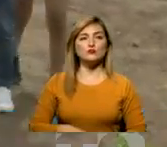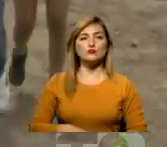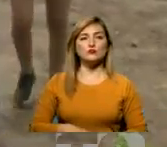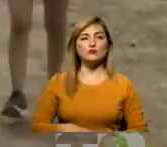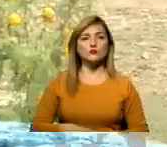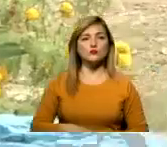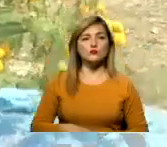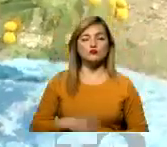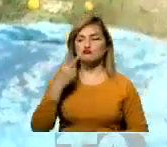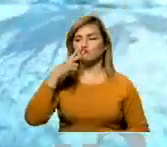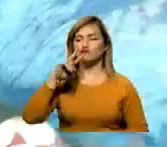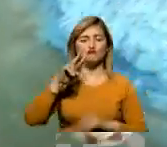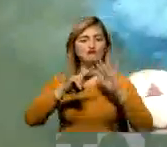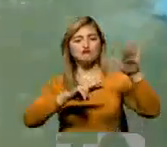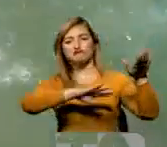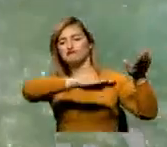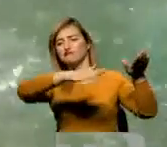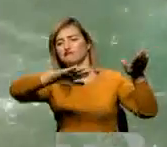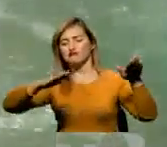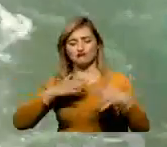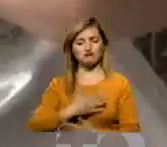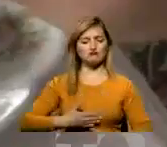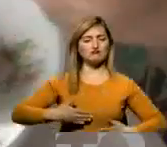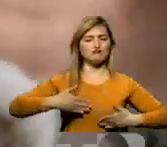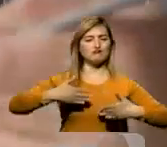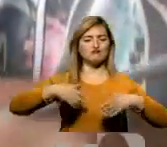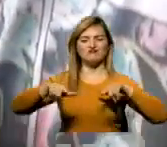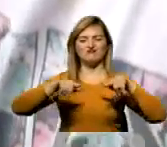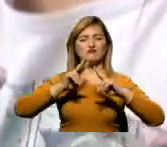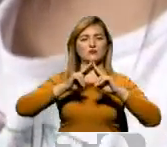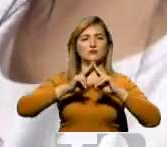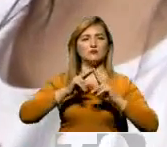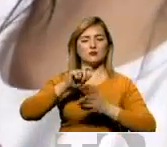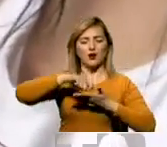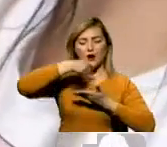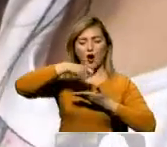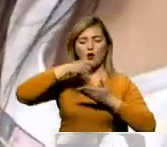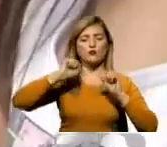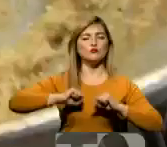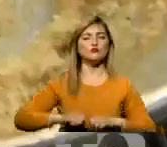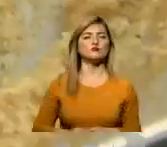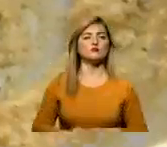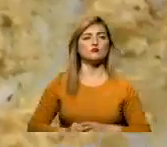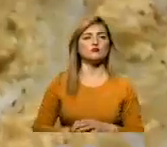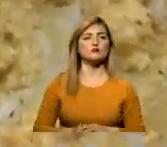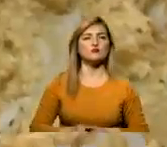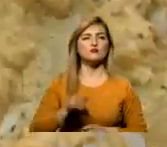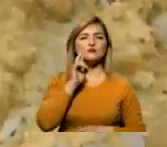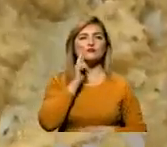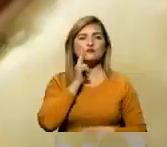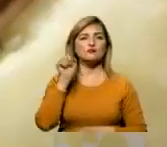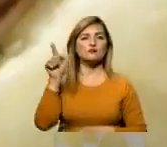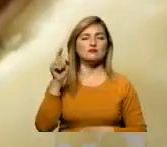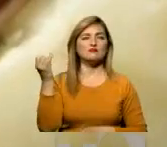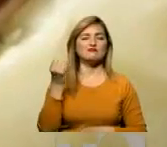Mientras disfruta del paisaje y conoce nuevos espacios naturales, también puede degustar de la gastronomía criolla, un rico repe